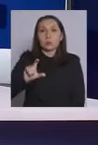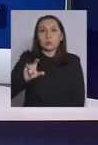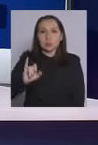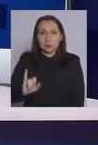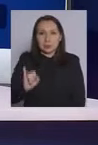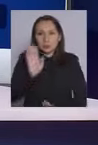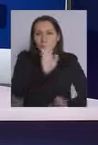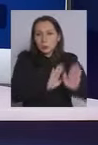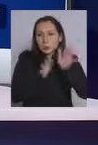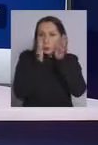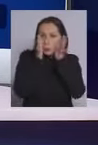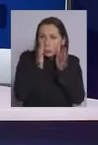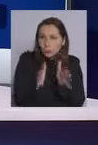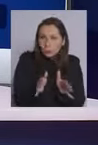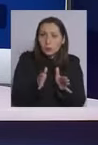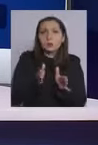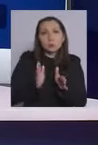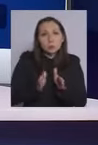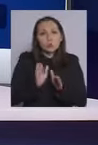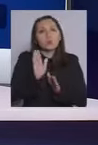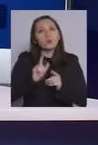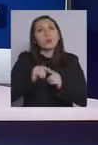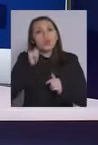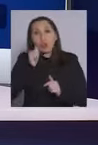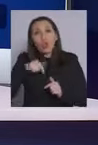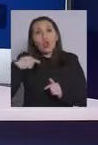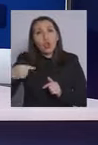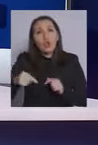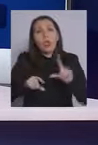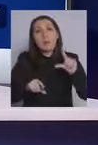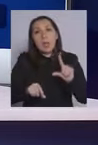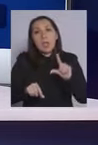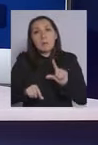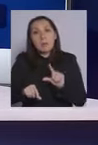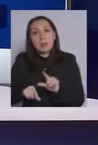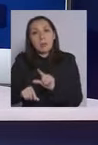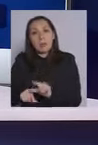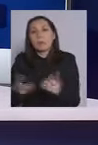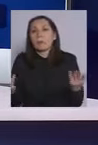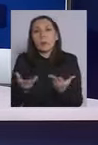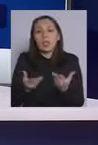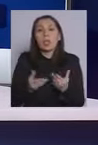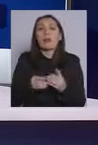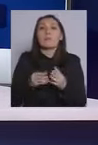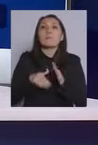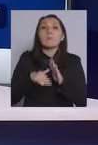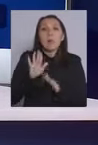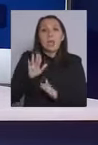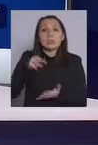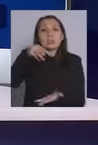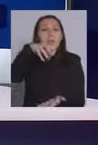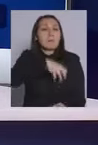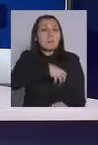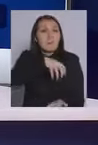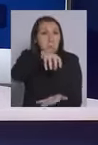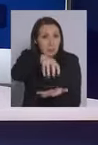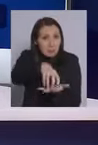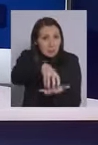cuidados intensivos, siguiendo la tendencia hacia la baja, principalmente por el descenso en la región